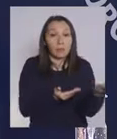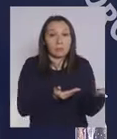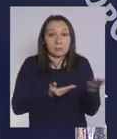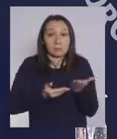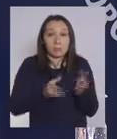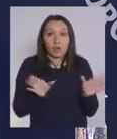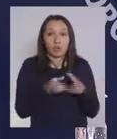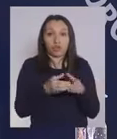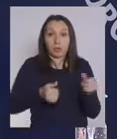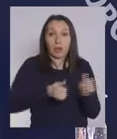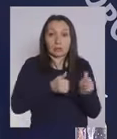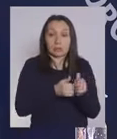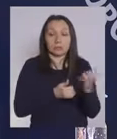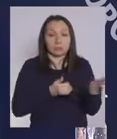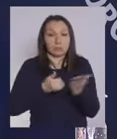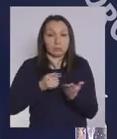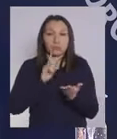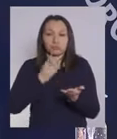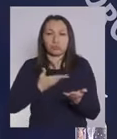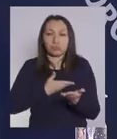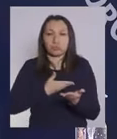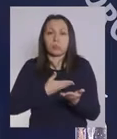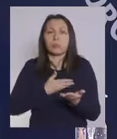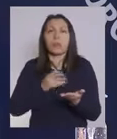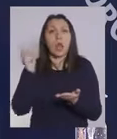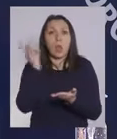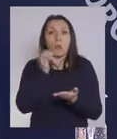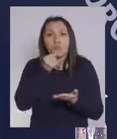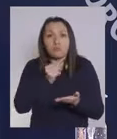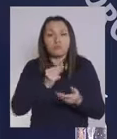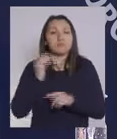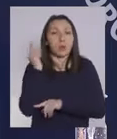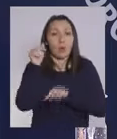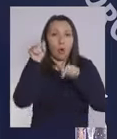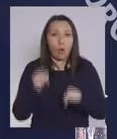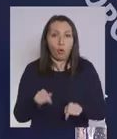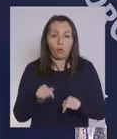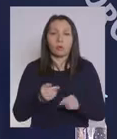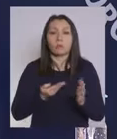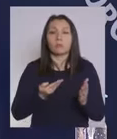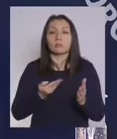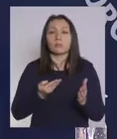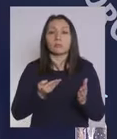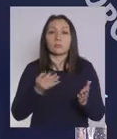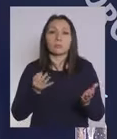Consejo Asesor. Yo tengo personalmente una reunión con el Consejo Asesor hoy día, mandamos